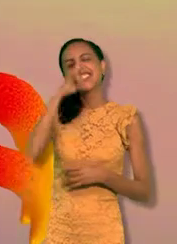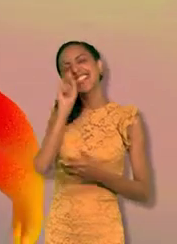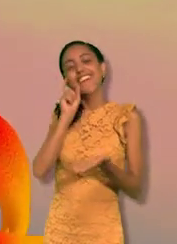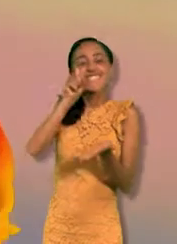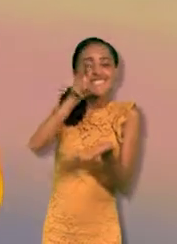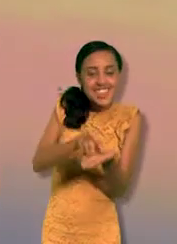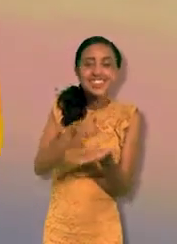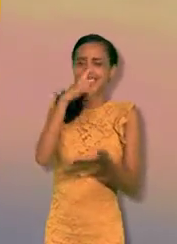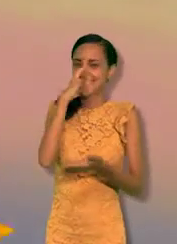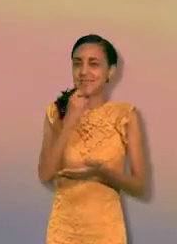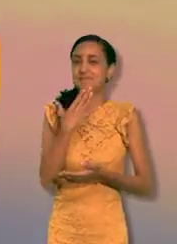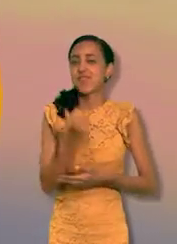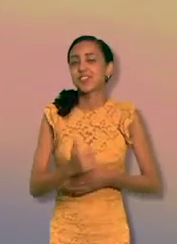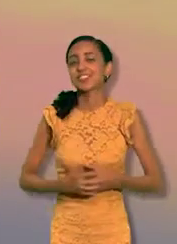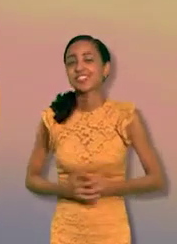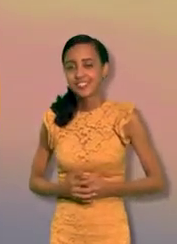¡Sí, pico!